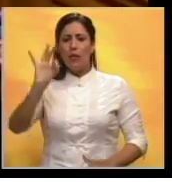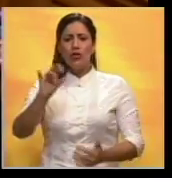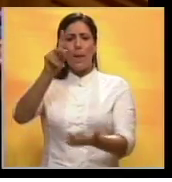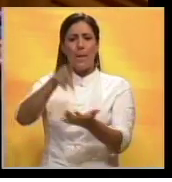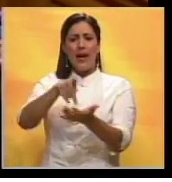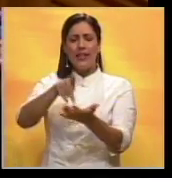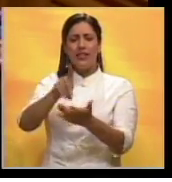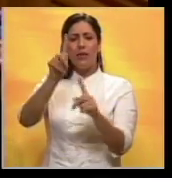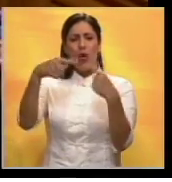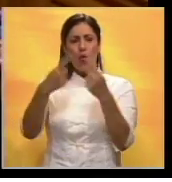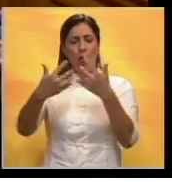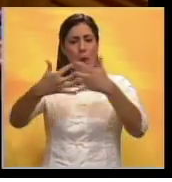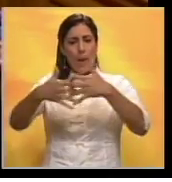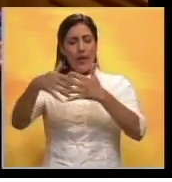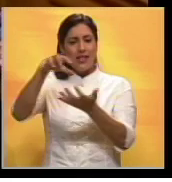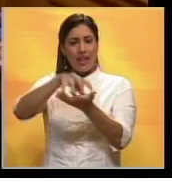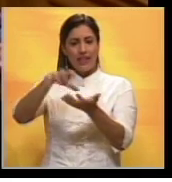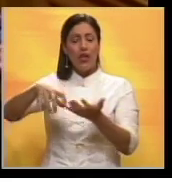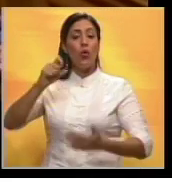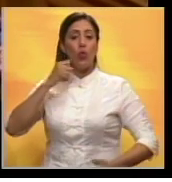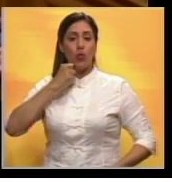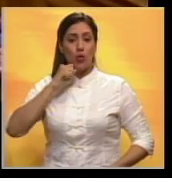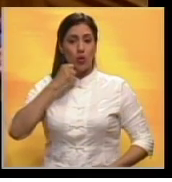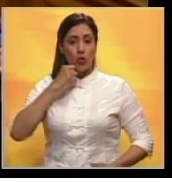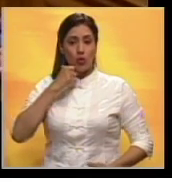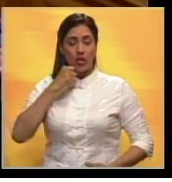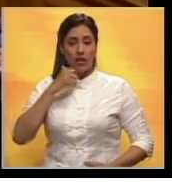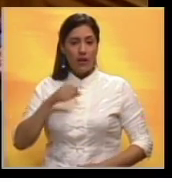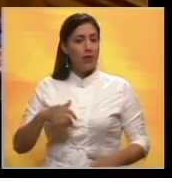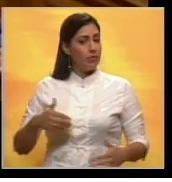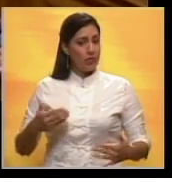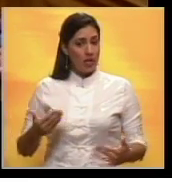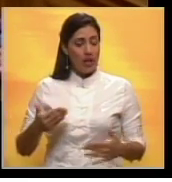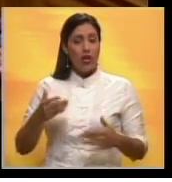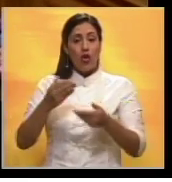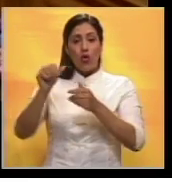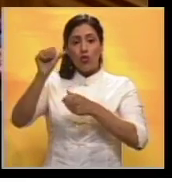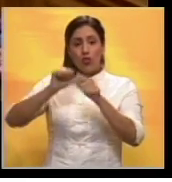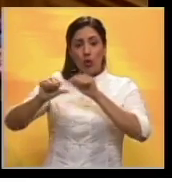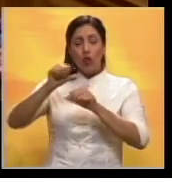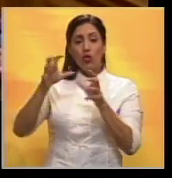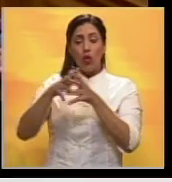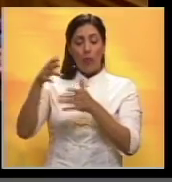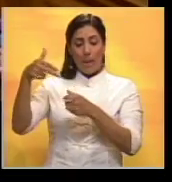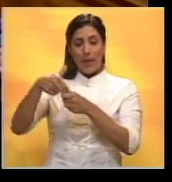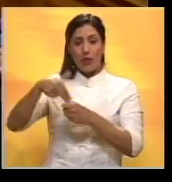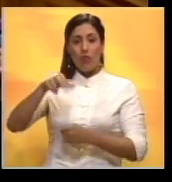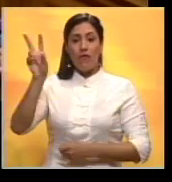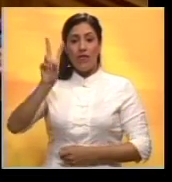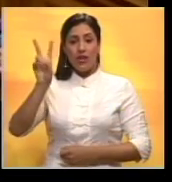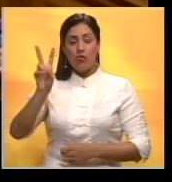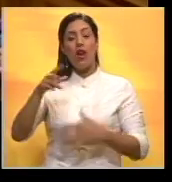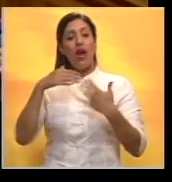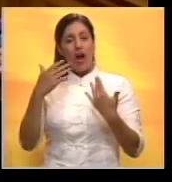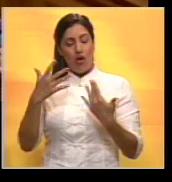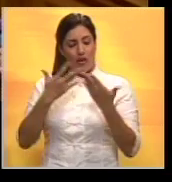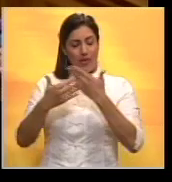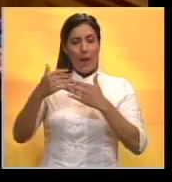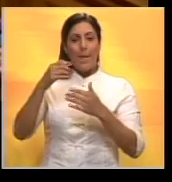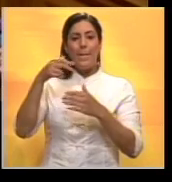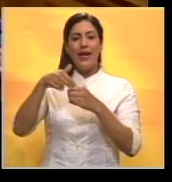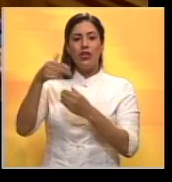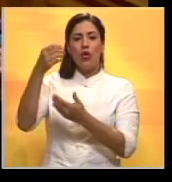participación accionaria de la empresa Estatal rusa rosn socia con petróleo de Venezuela en la empresa miista petrom